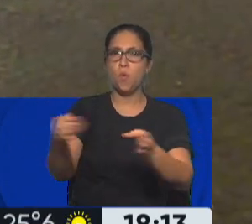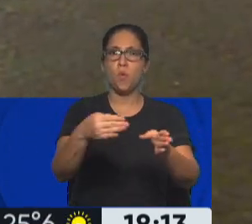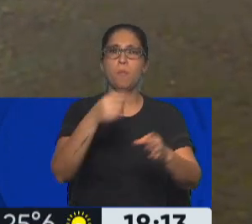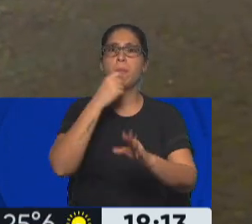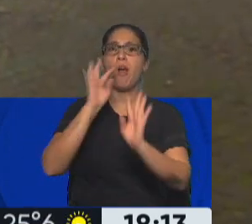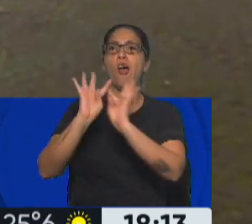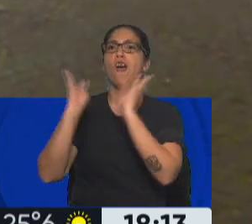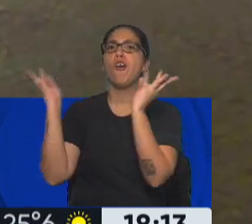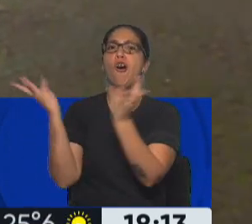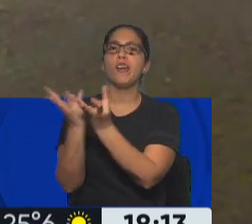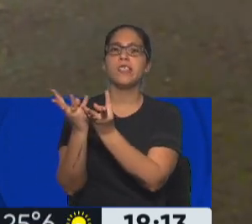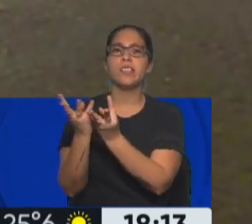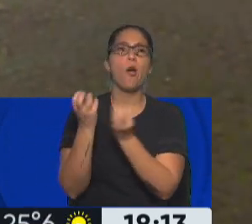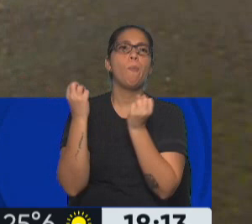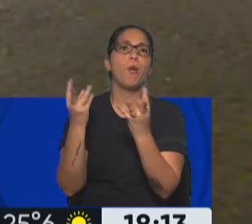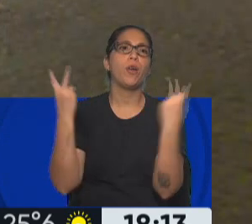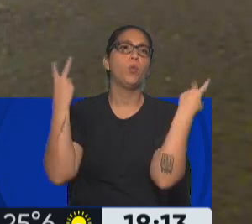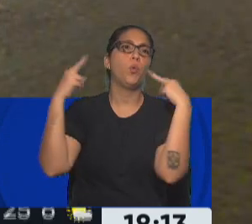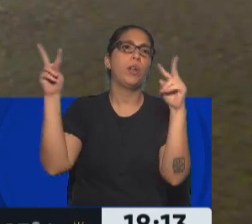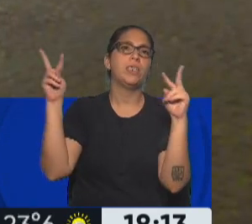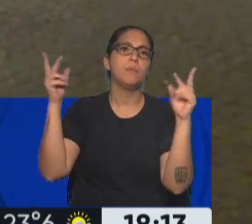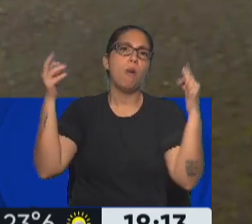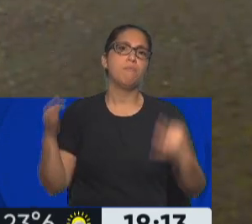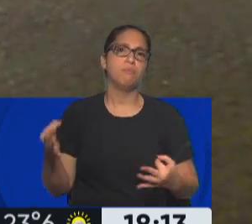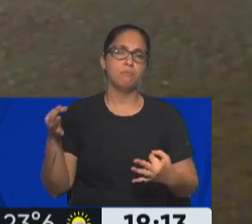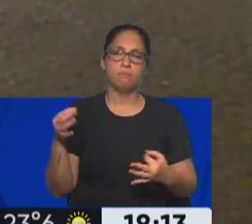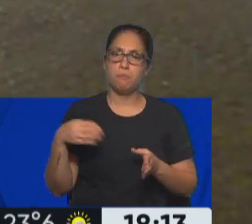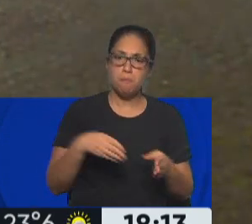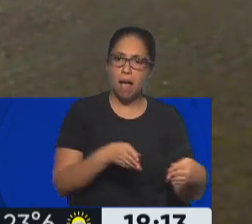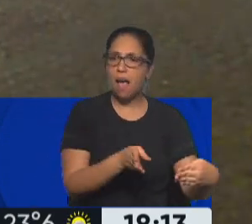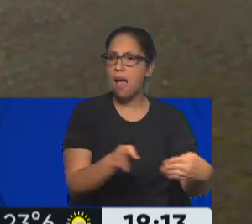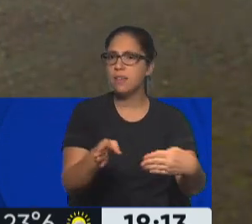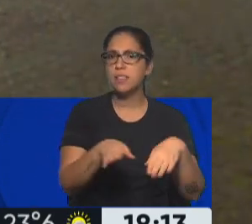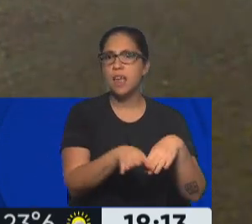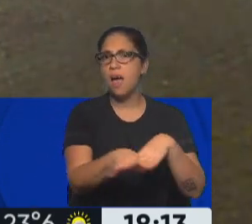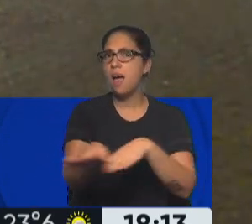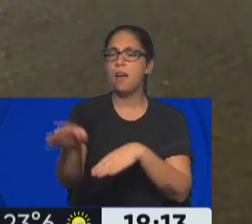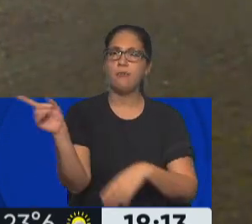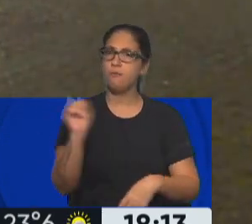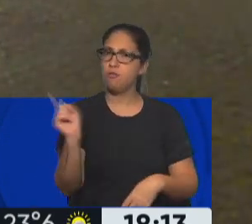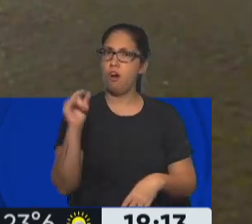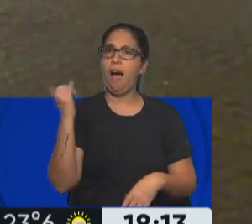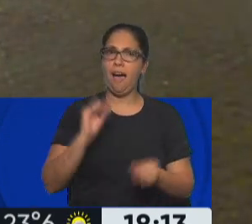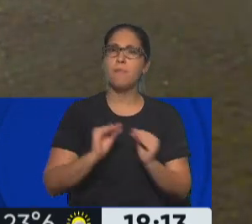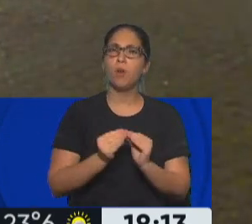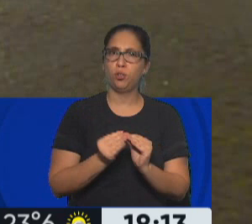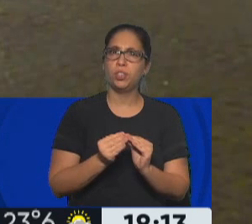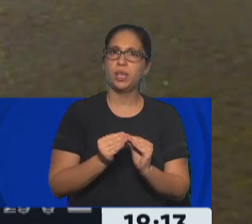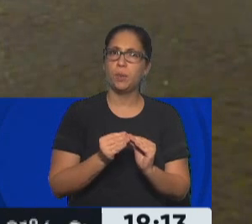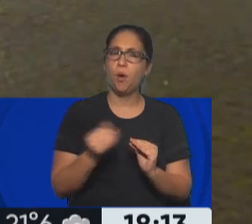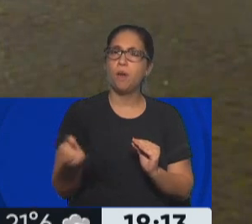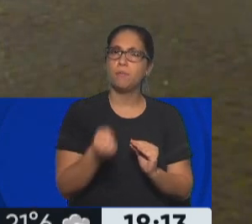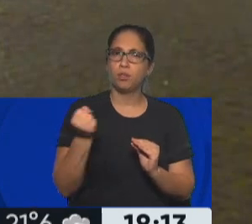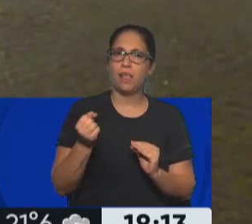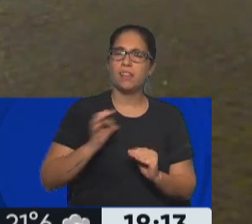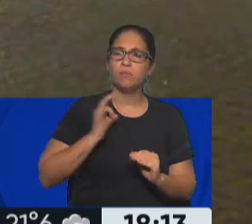Coliseo porque sea una atracción turística el Coliseo. Pasan porque tiene un sentido, y es un sentido que lleva